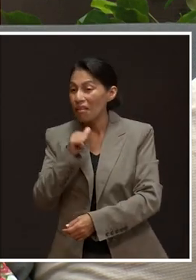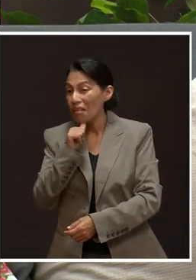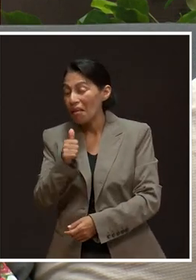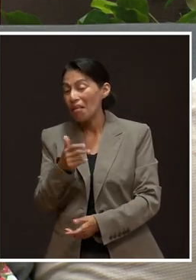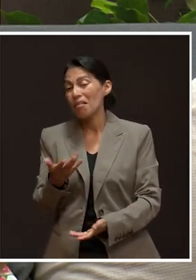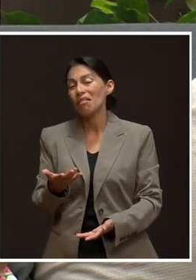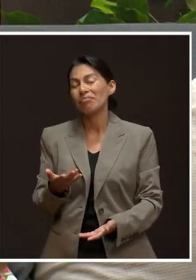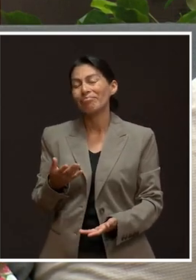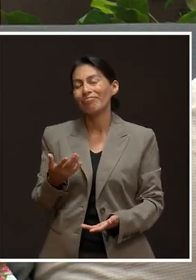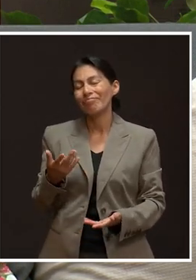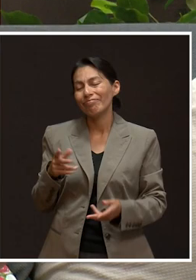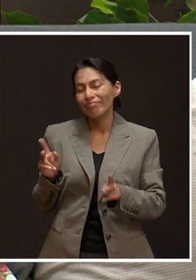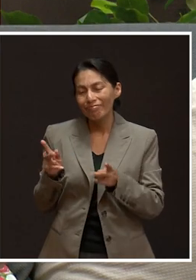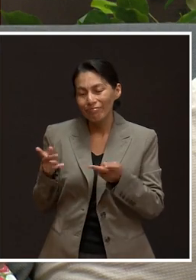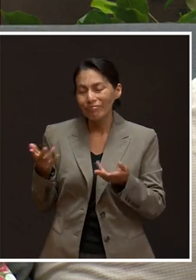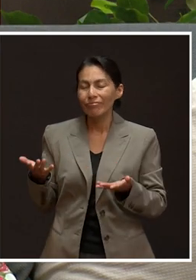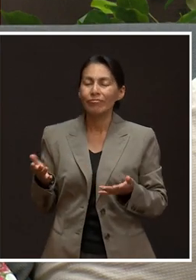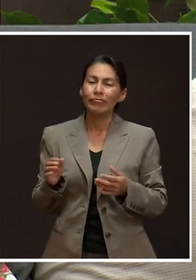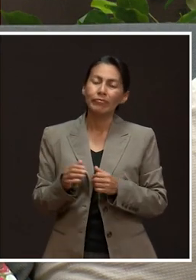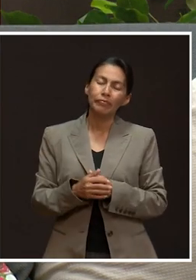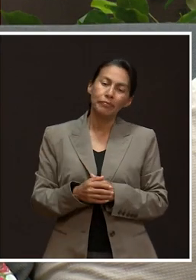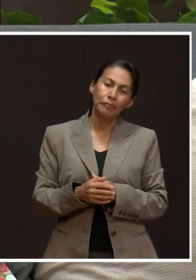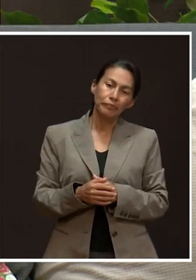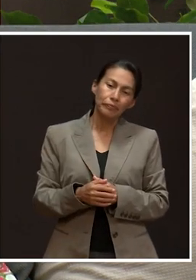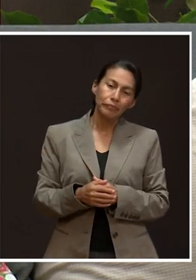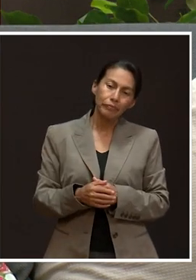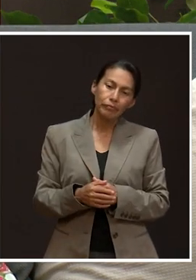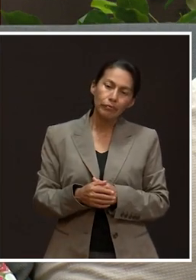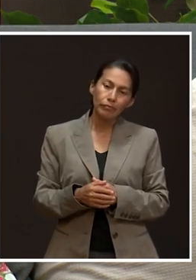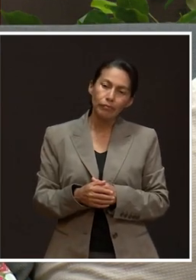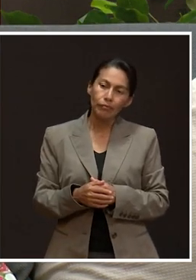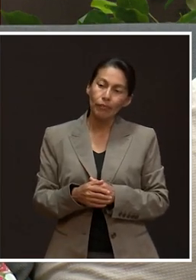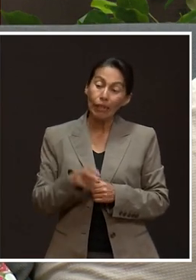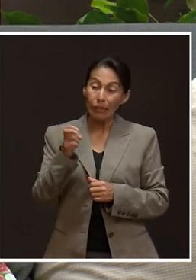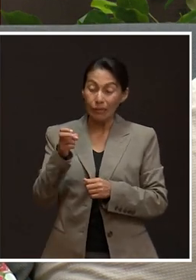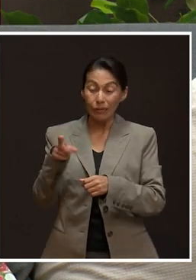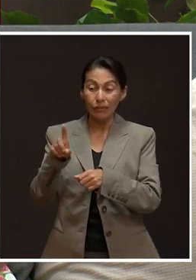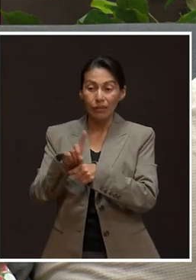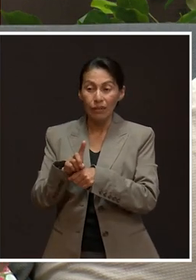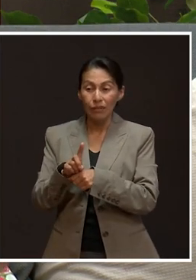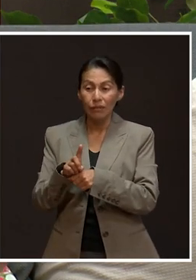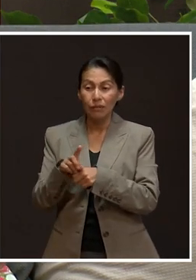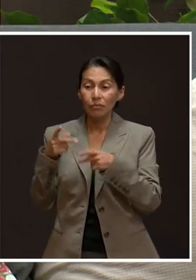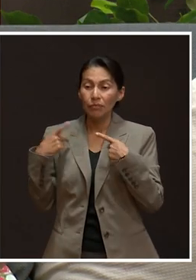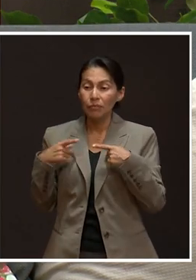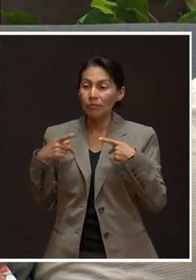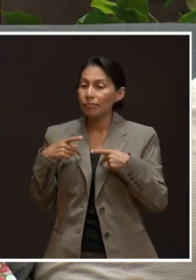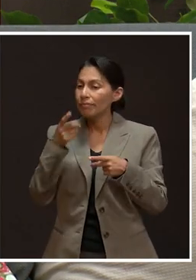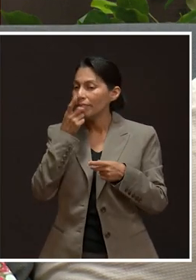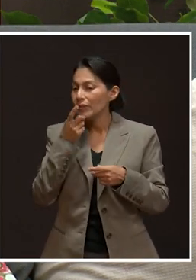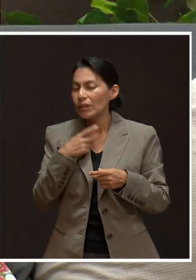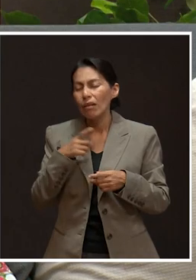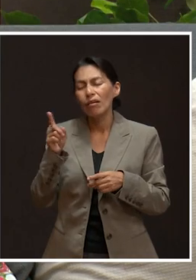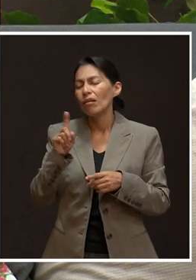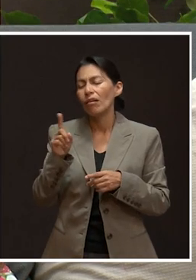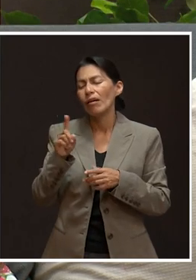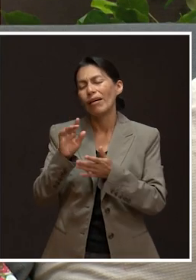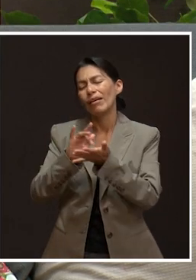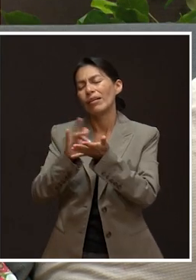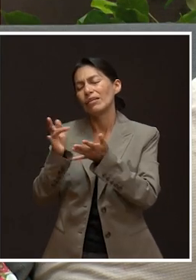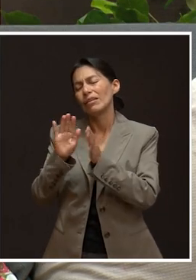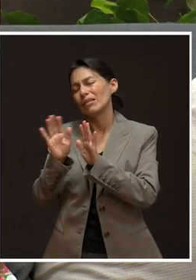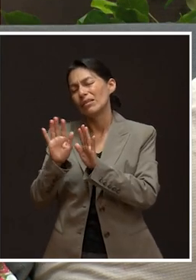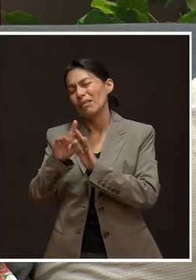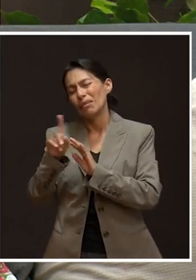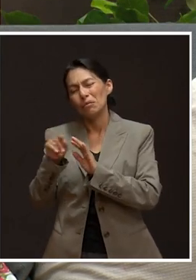y aún no hay nada. Entonces, aquella vez, este, pues, las personas me han dicho, no, pues, por el momento no.